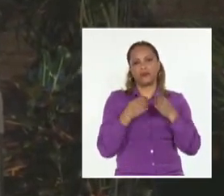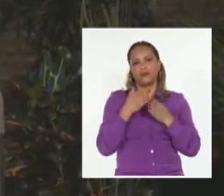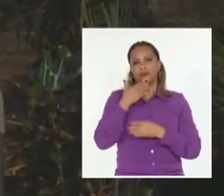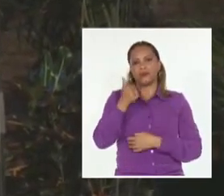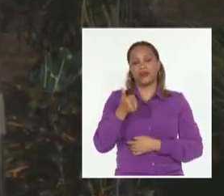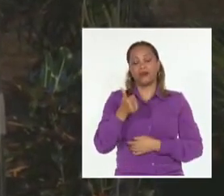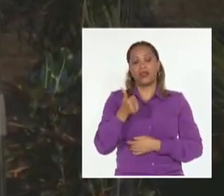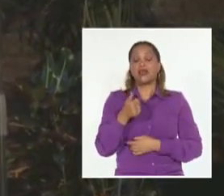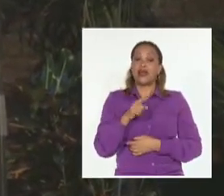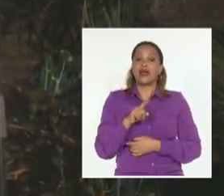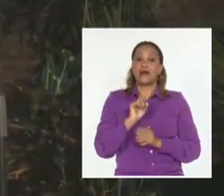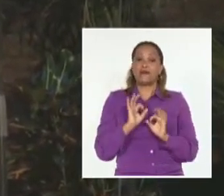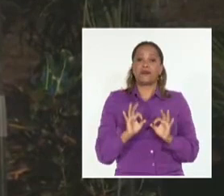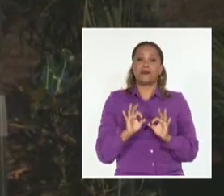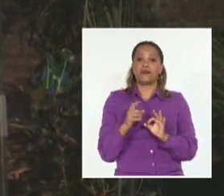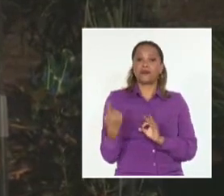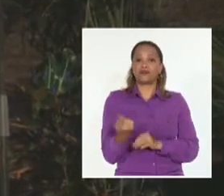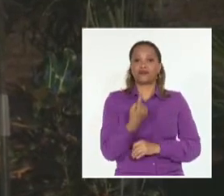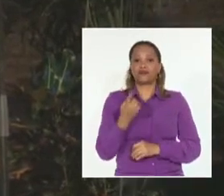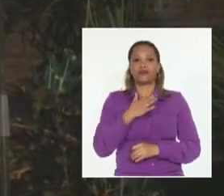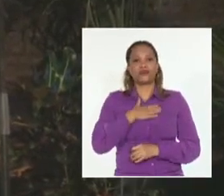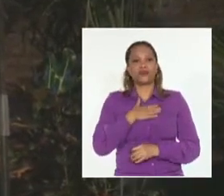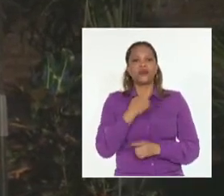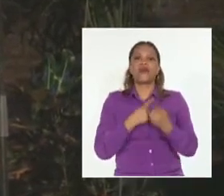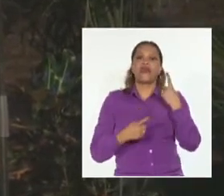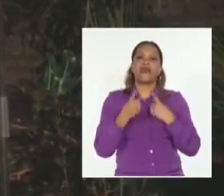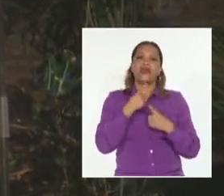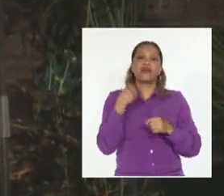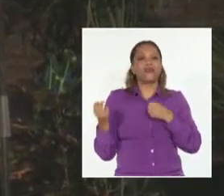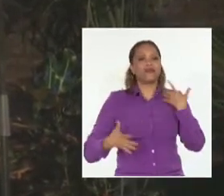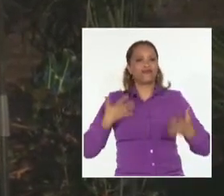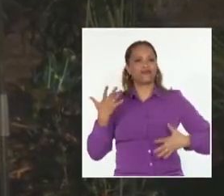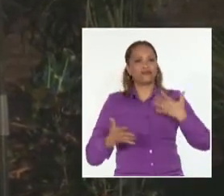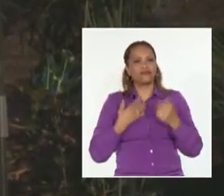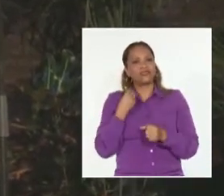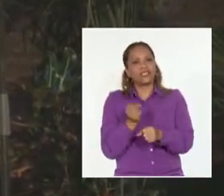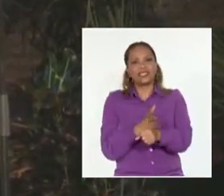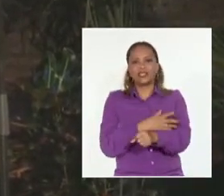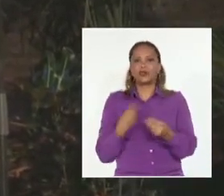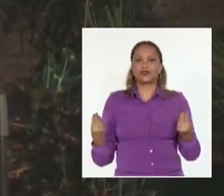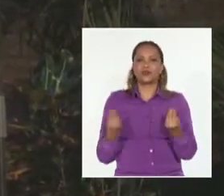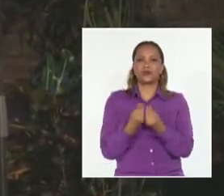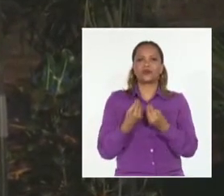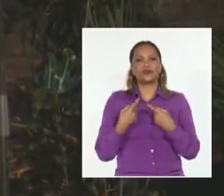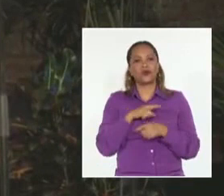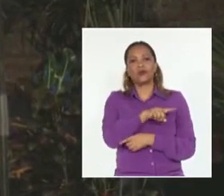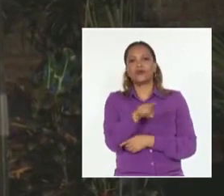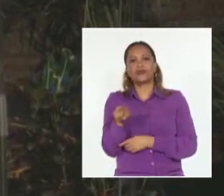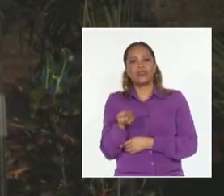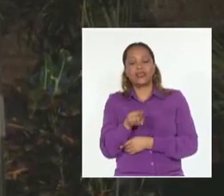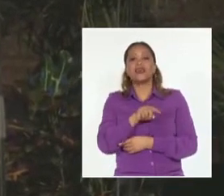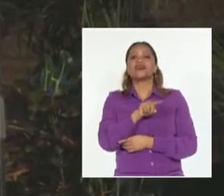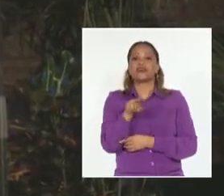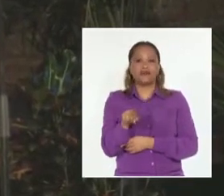eso para nosotros es un motivo de gran satisfacción reunirnos con ustedes, que son